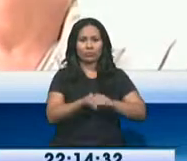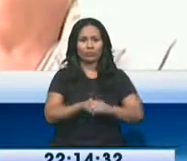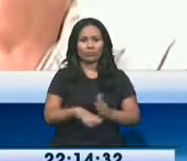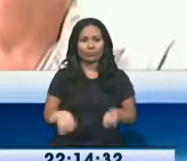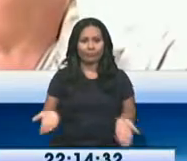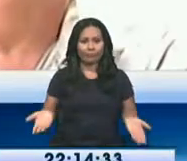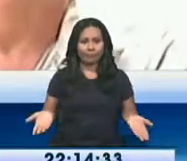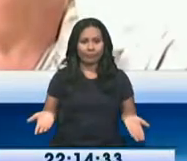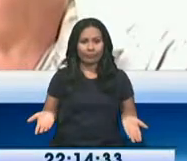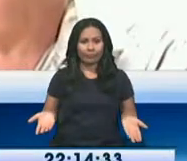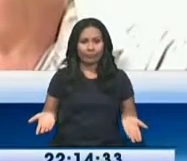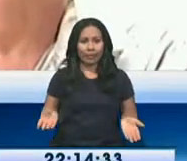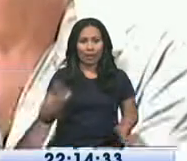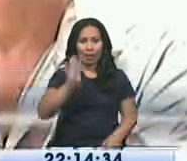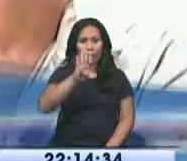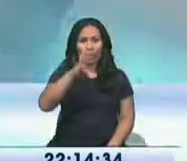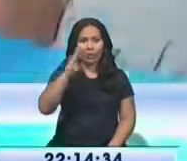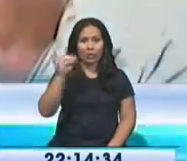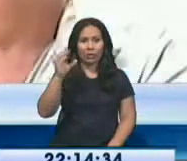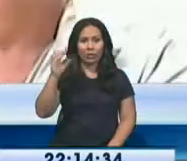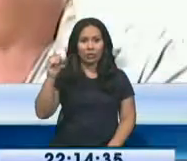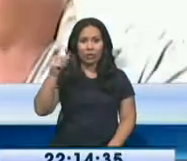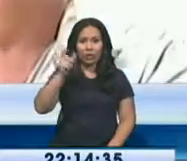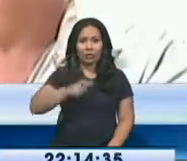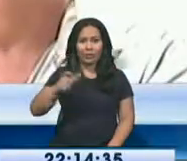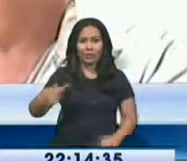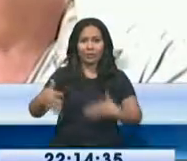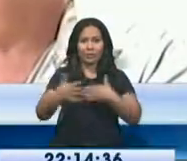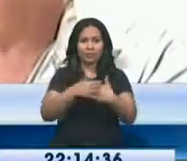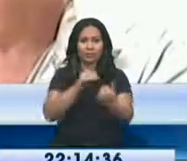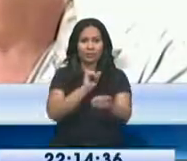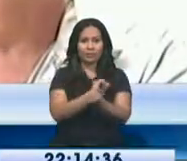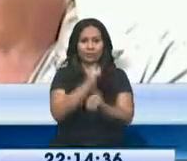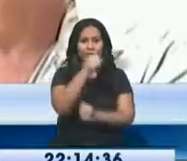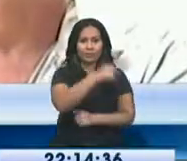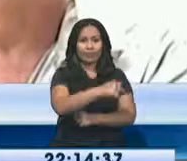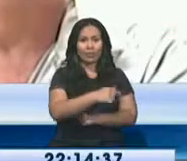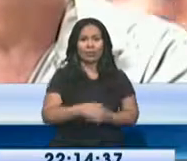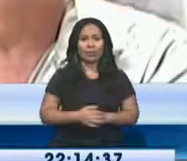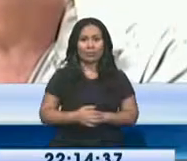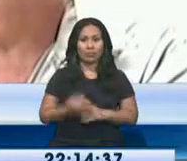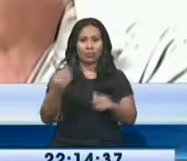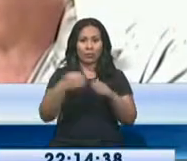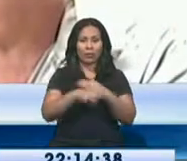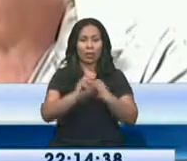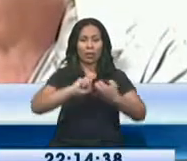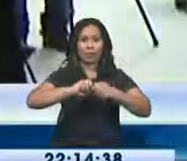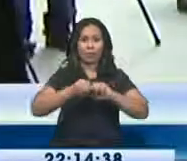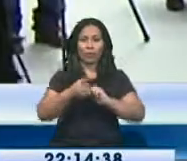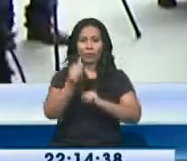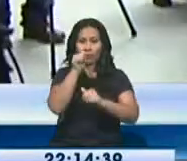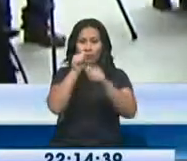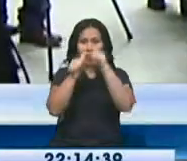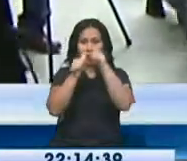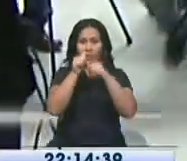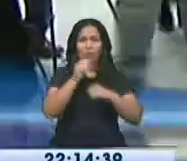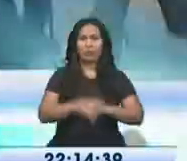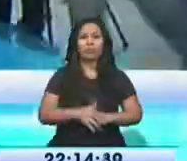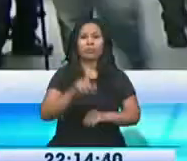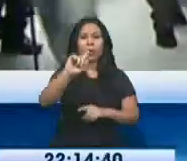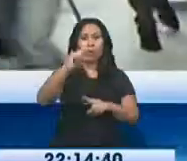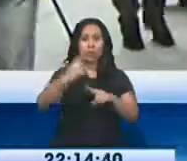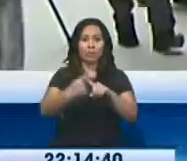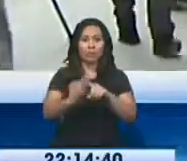alrededor de 400 privados de libertad aquí en la penitenciaría habían ingresado con problemas de adicción. Desde hace un mes,